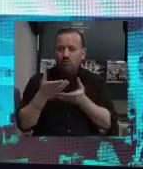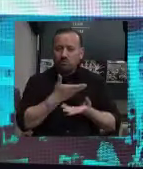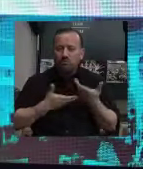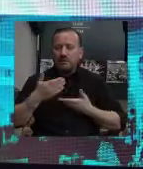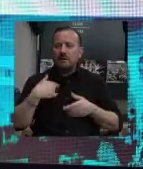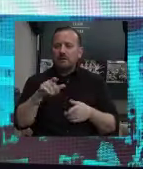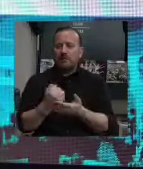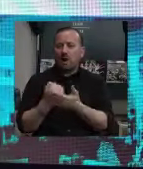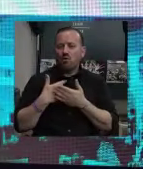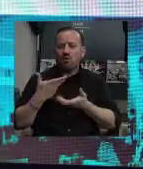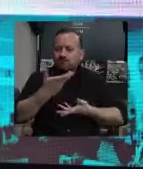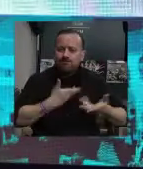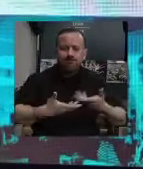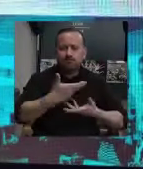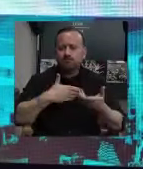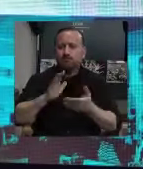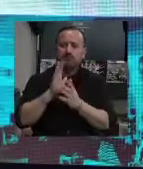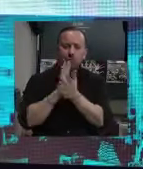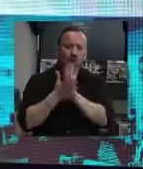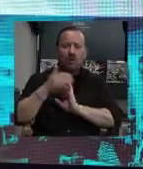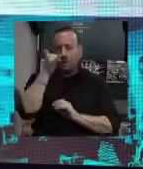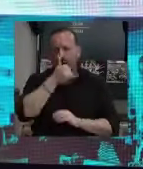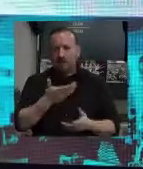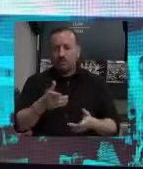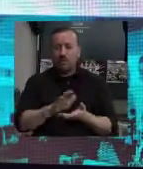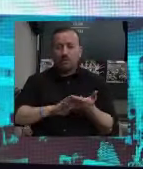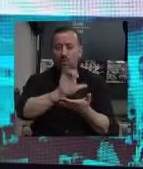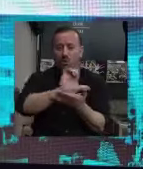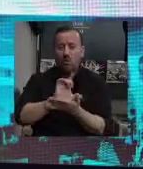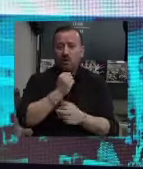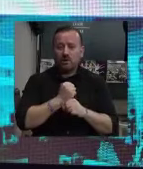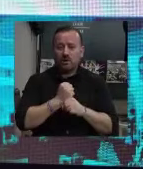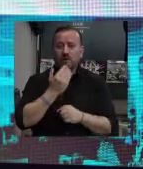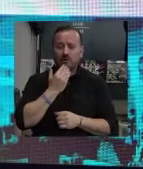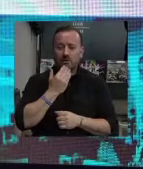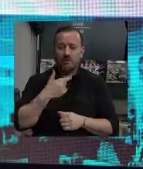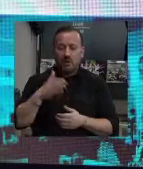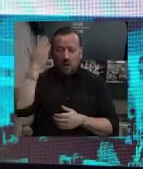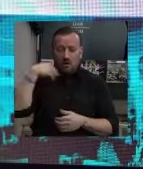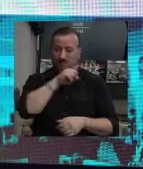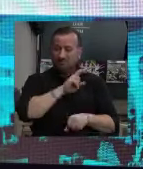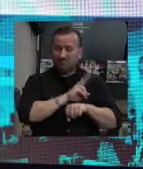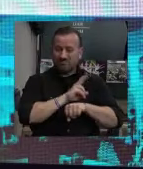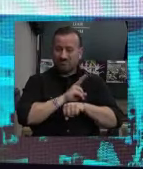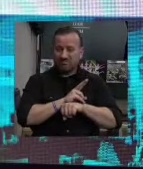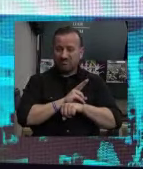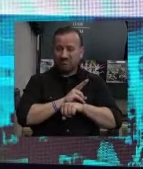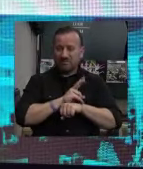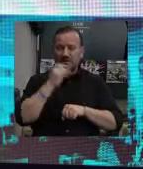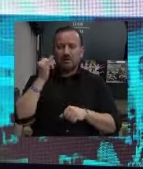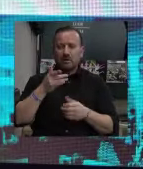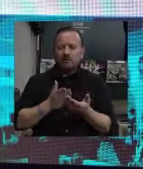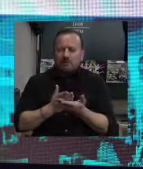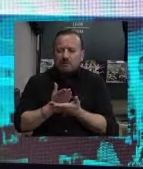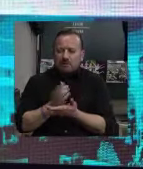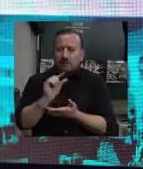interacción todo el tiempo nuestros espacios de trabajo aún cuando yo era profesor recién vinculado a